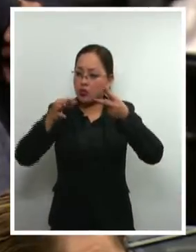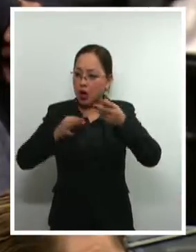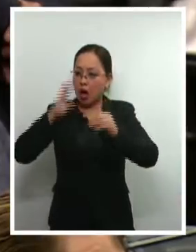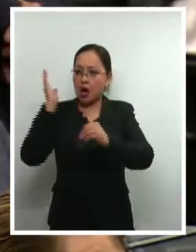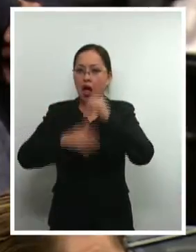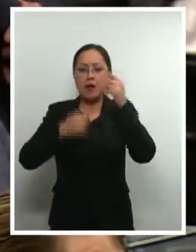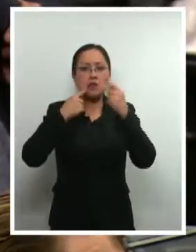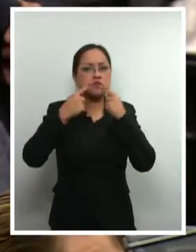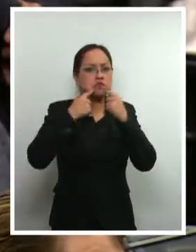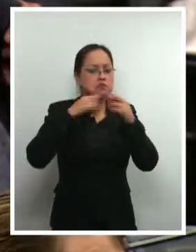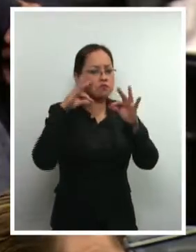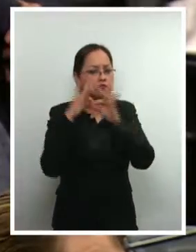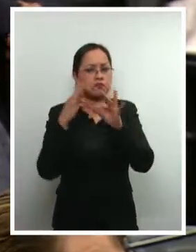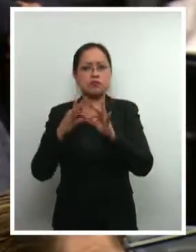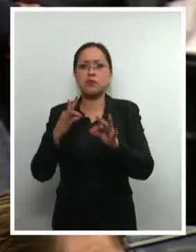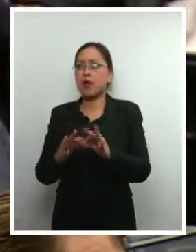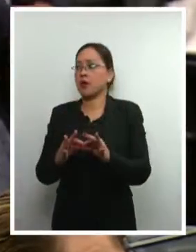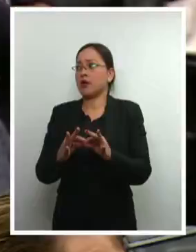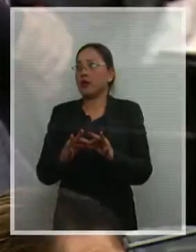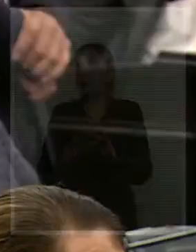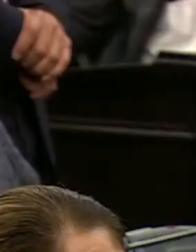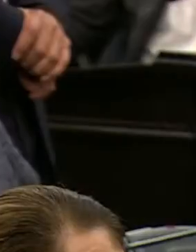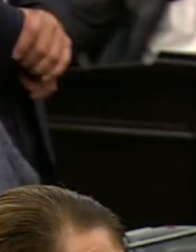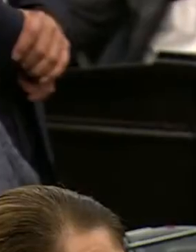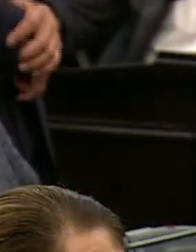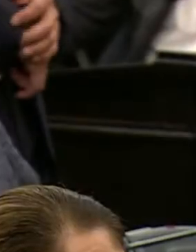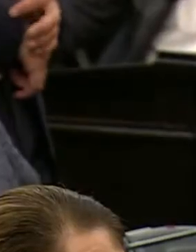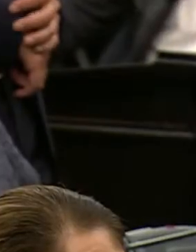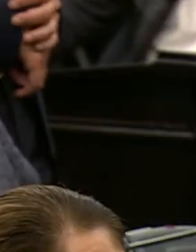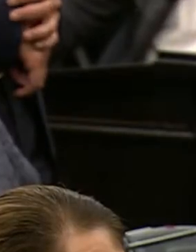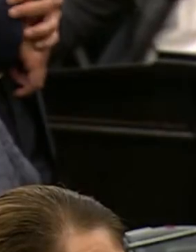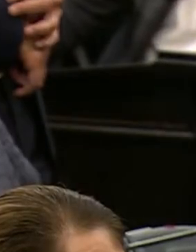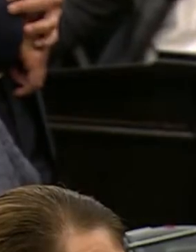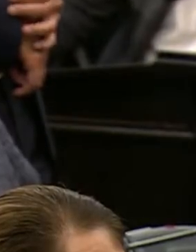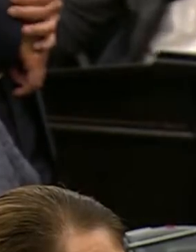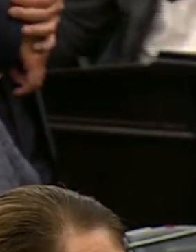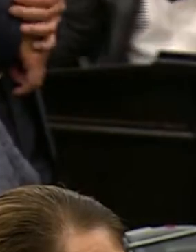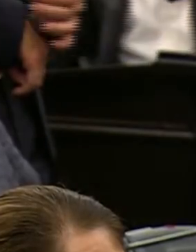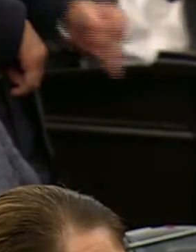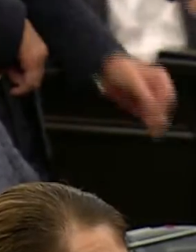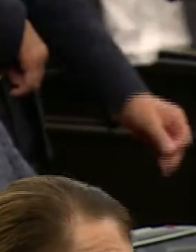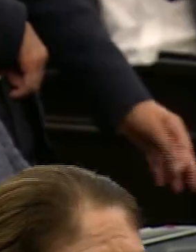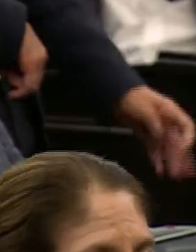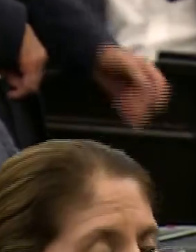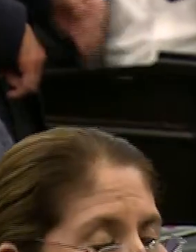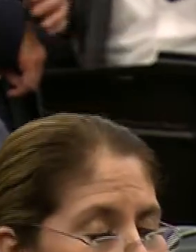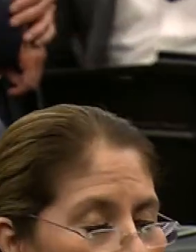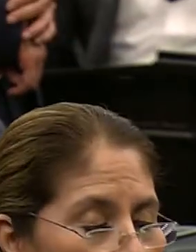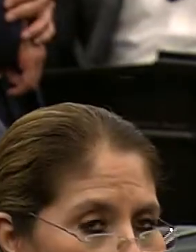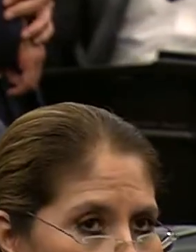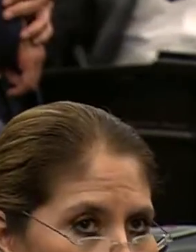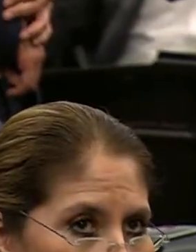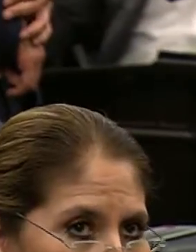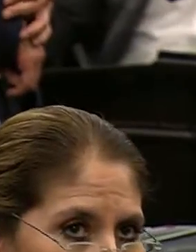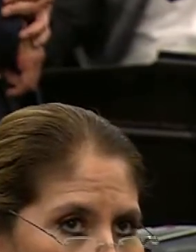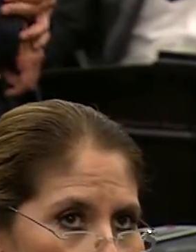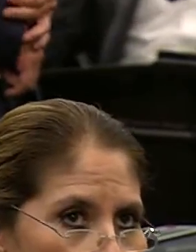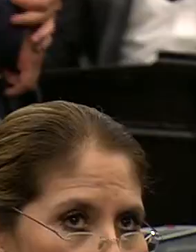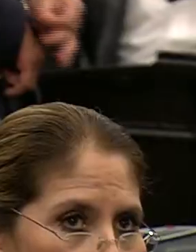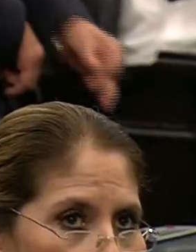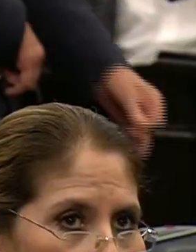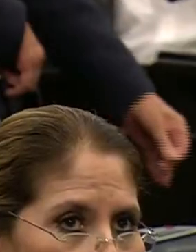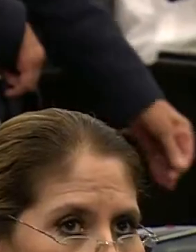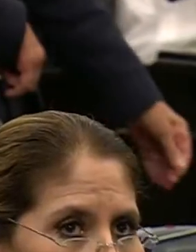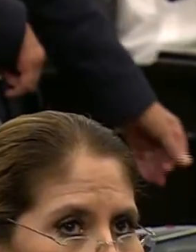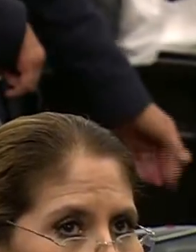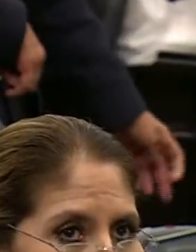lo cual implica que hay reservas que se admitieron y se ordenó entonces la incorporación en el